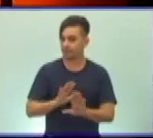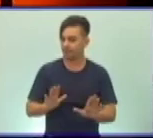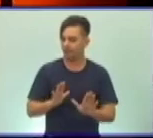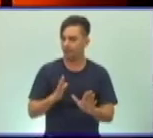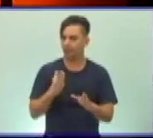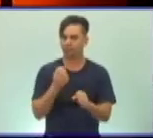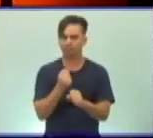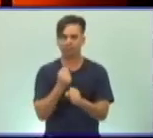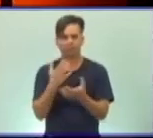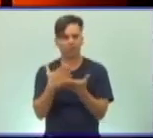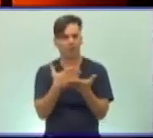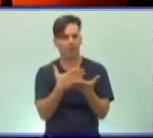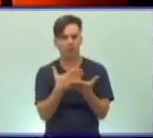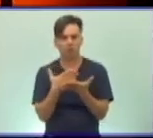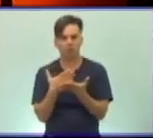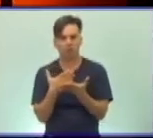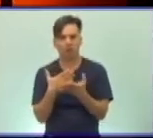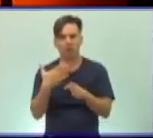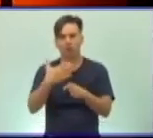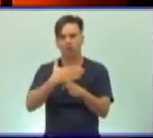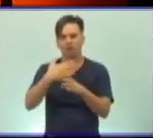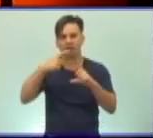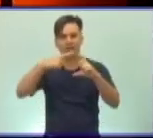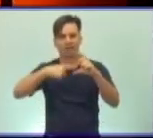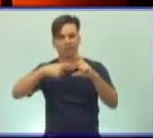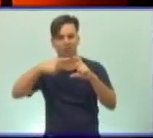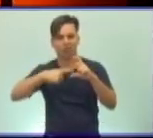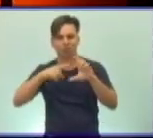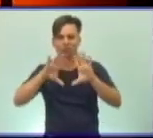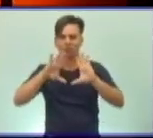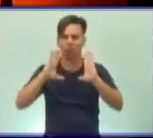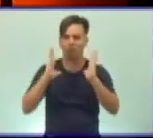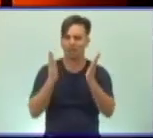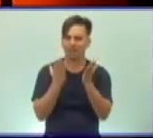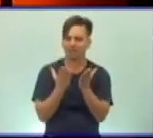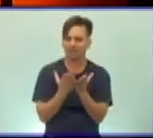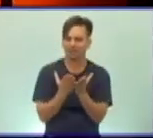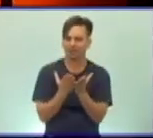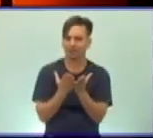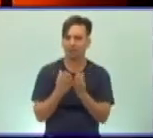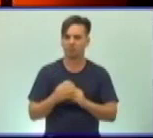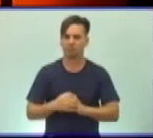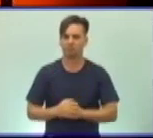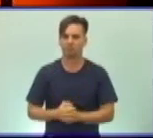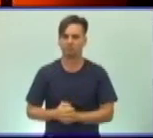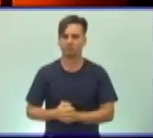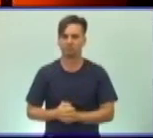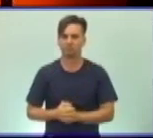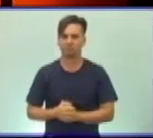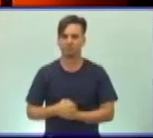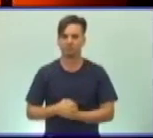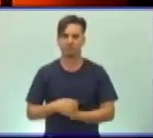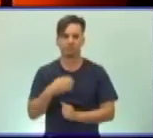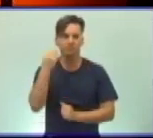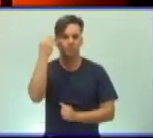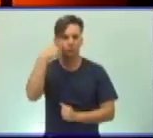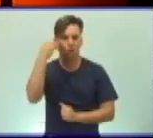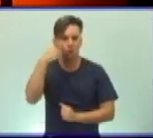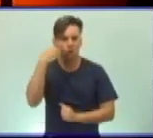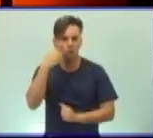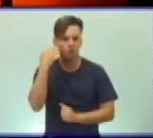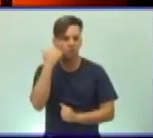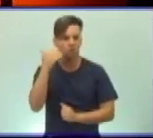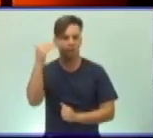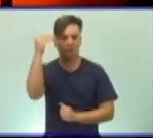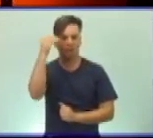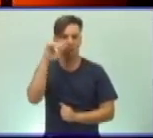trabajando diferentes contenidos integrados del conocimientos que adquiriste en este